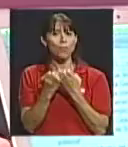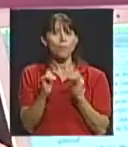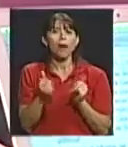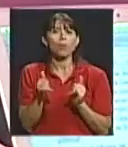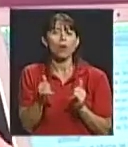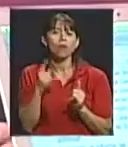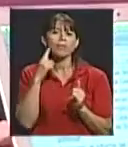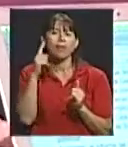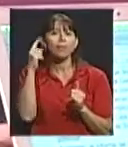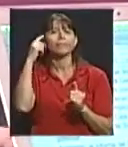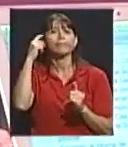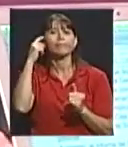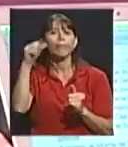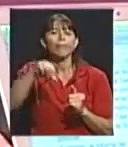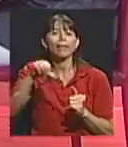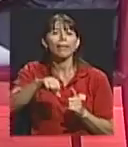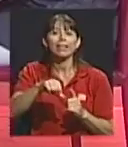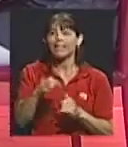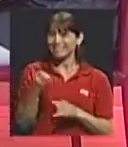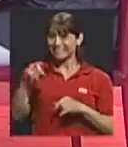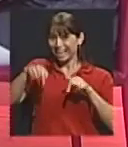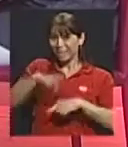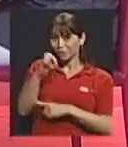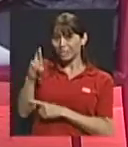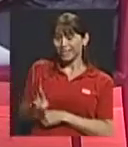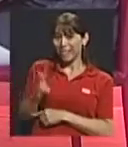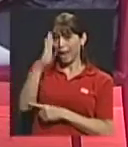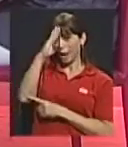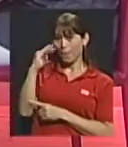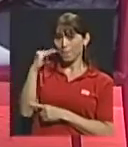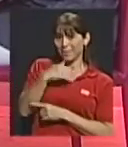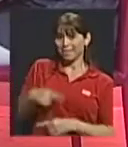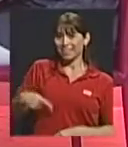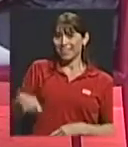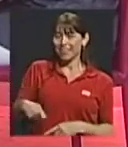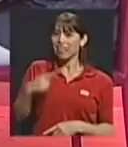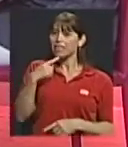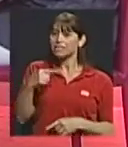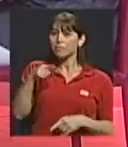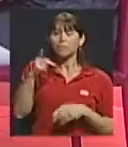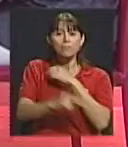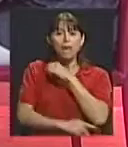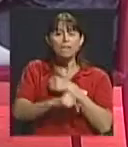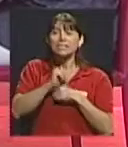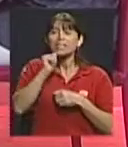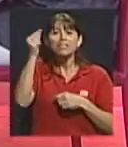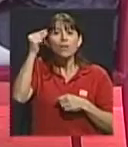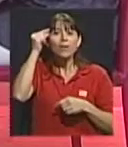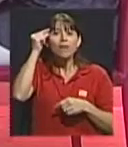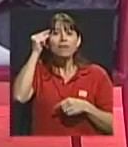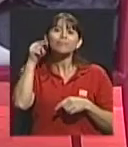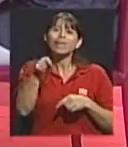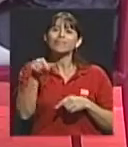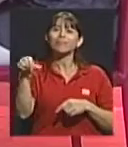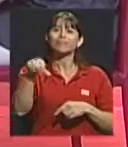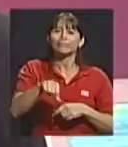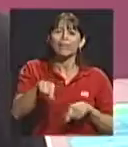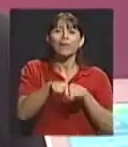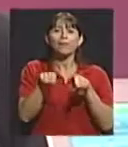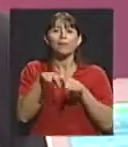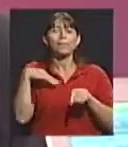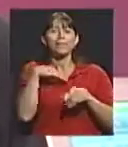presidenta dice que Costa Rica es ingobernable ella juega a perder pero también sus ministros y el resto de los empleados